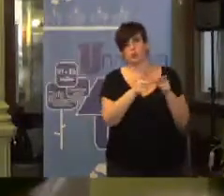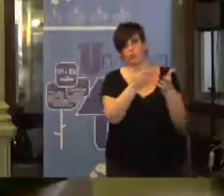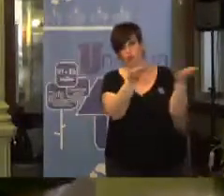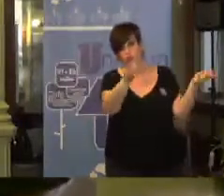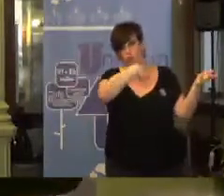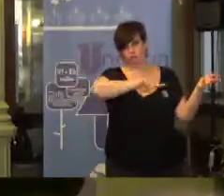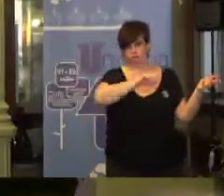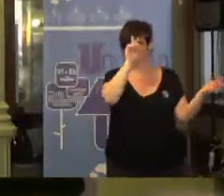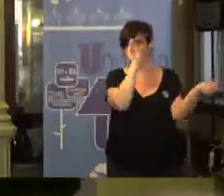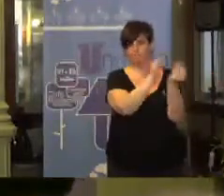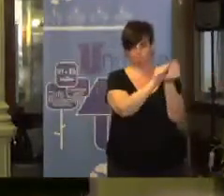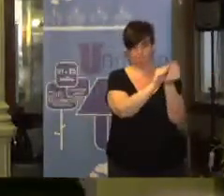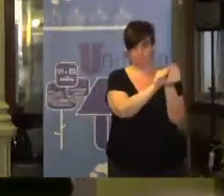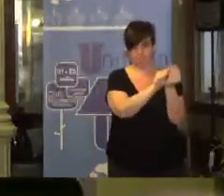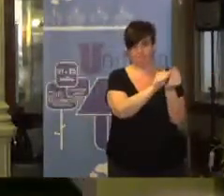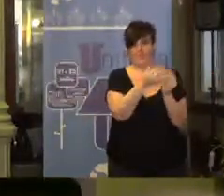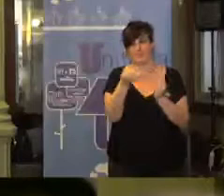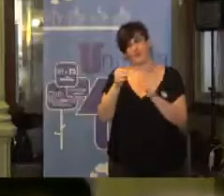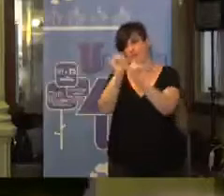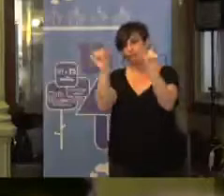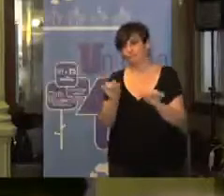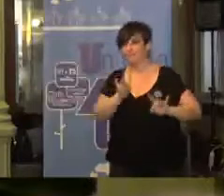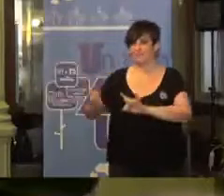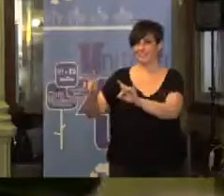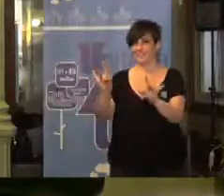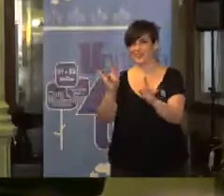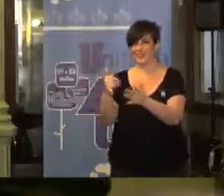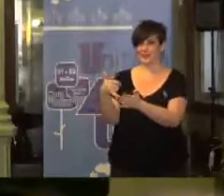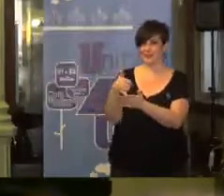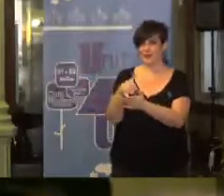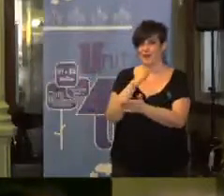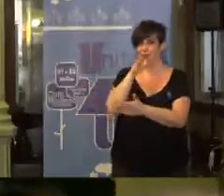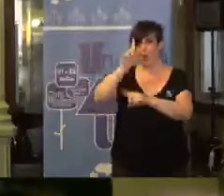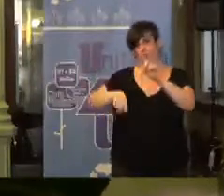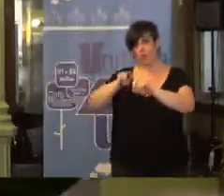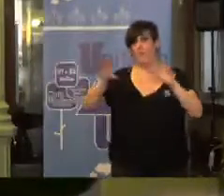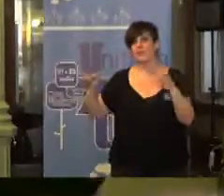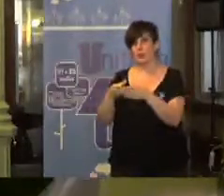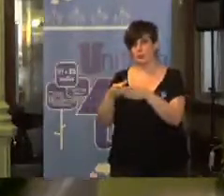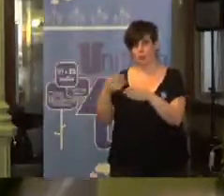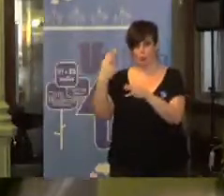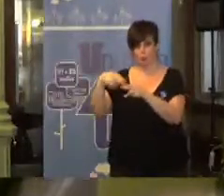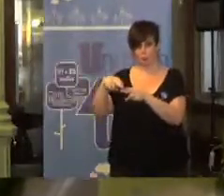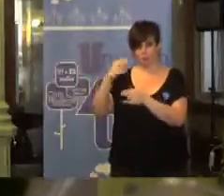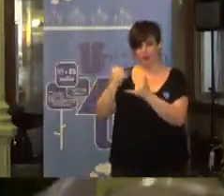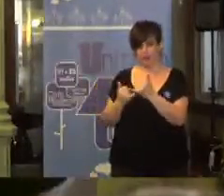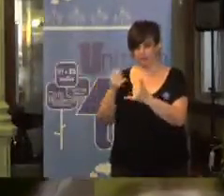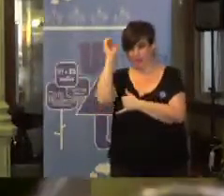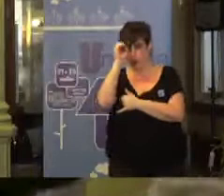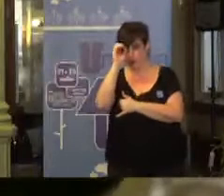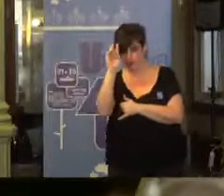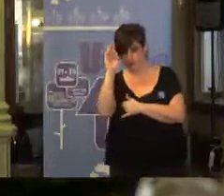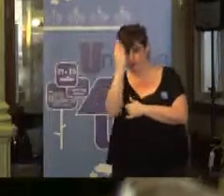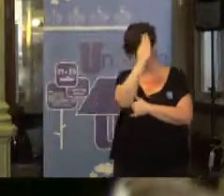compartimos totalmente e o modelo territorial que está en cuestión, no que o partido ao que eu pertenzo ten unha pata aquí e outra pata lá, pois é